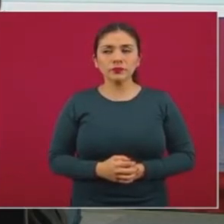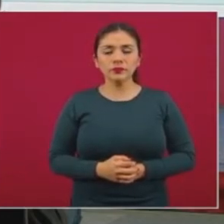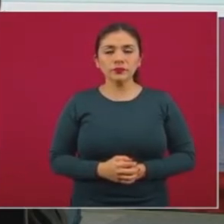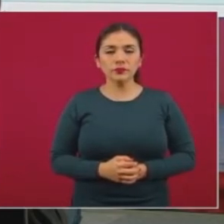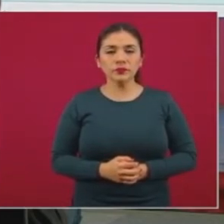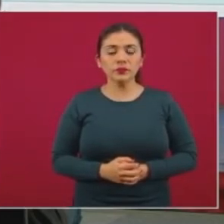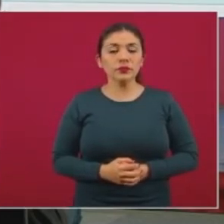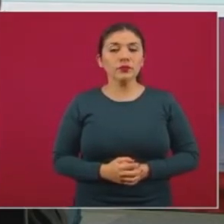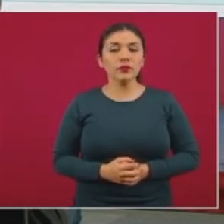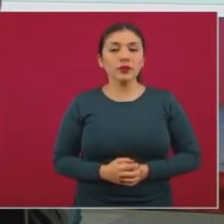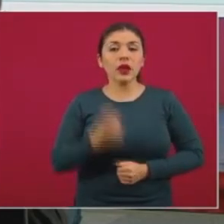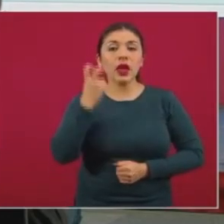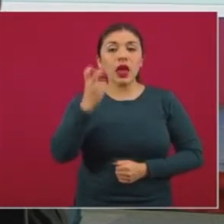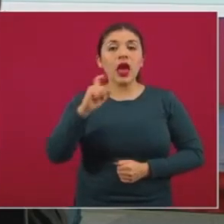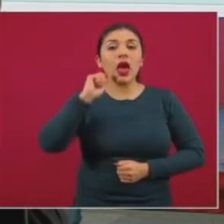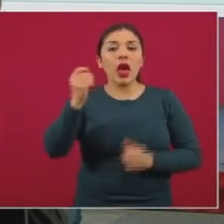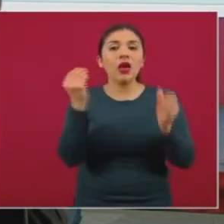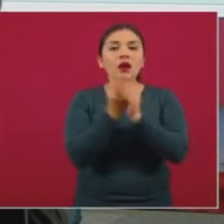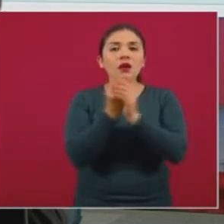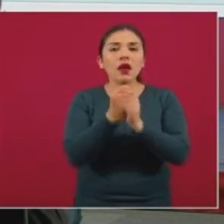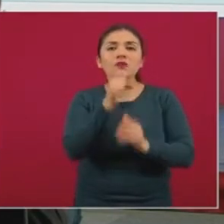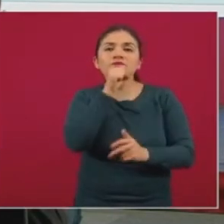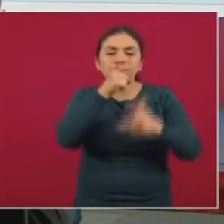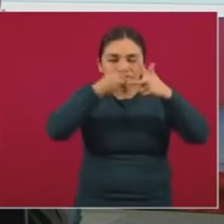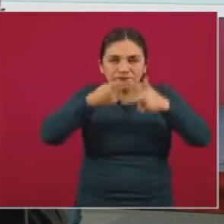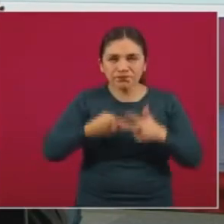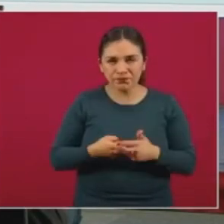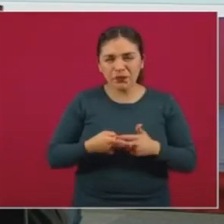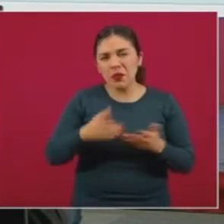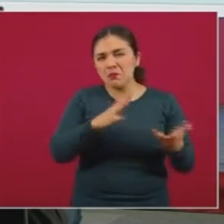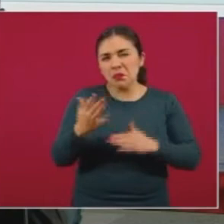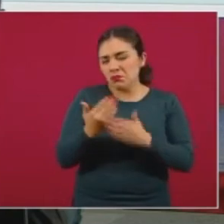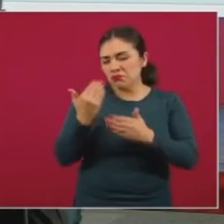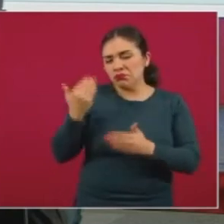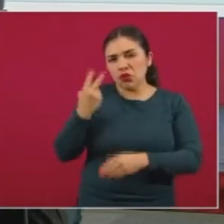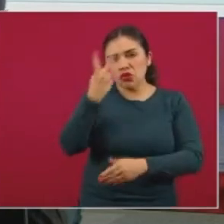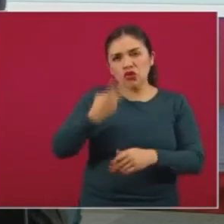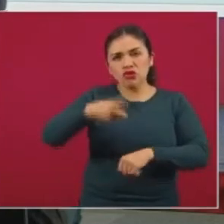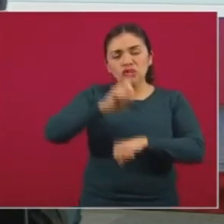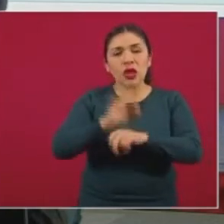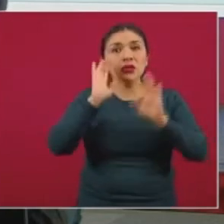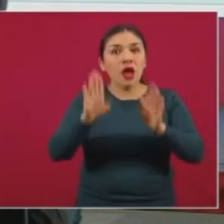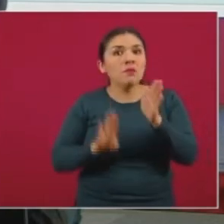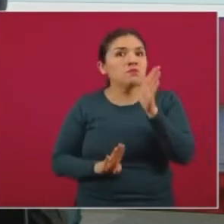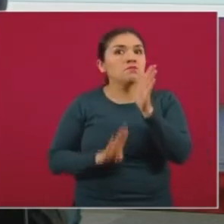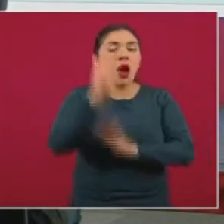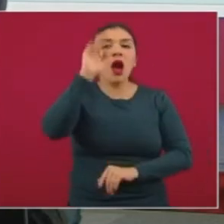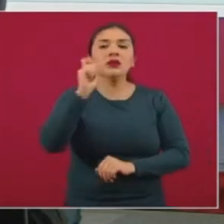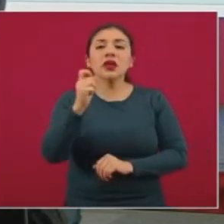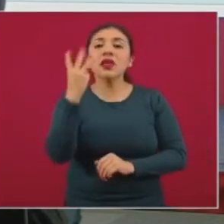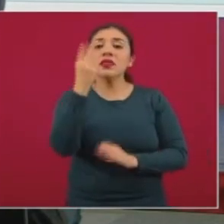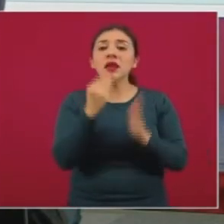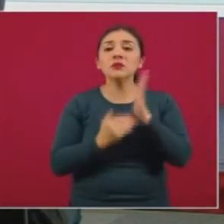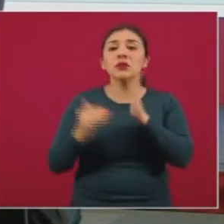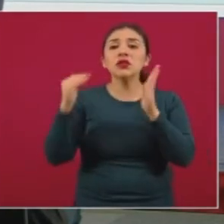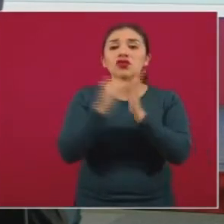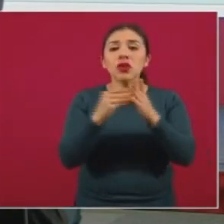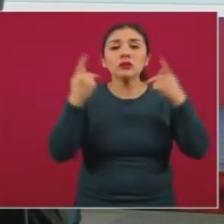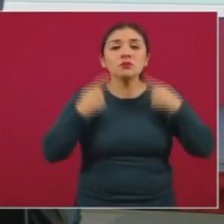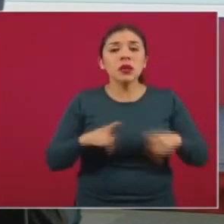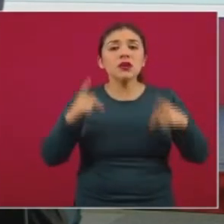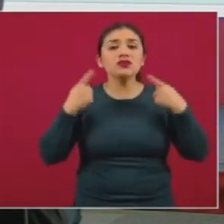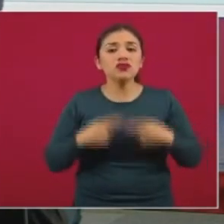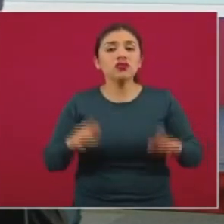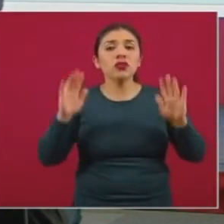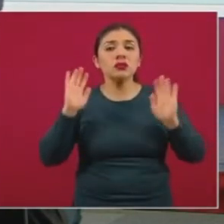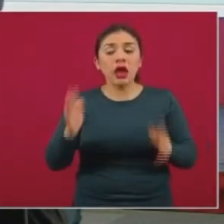Entramos ahora sí de lleno a la parte de la estadística. Hace menos de 2 días estábamos ya rebasando los 3 millones de